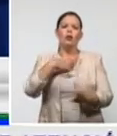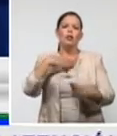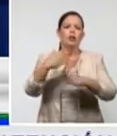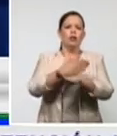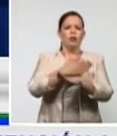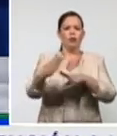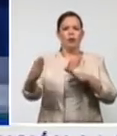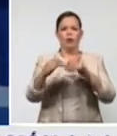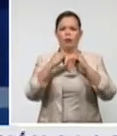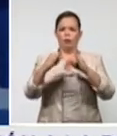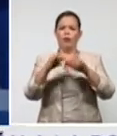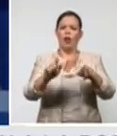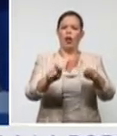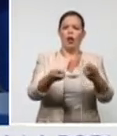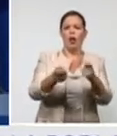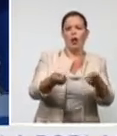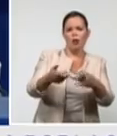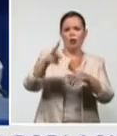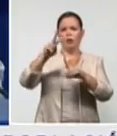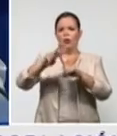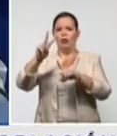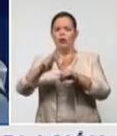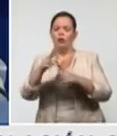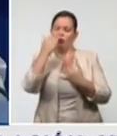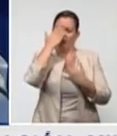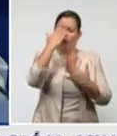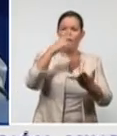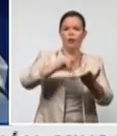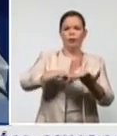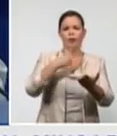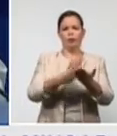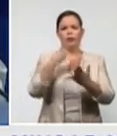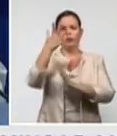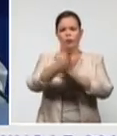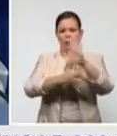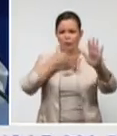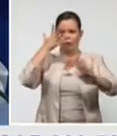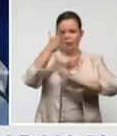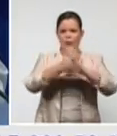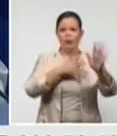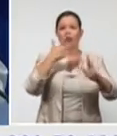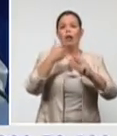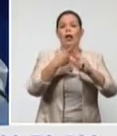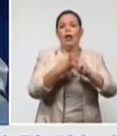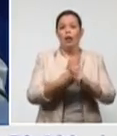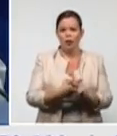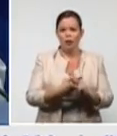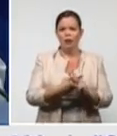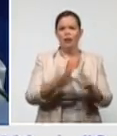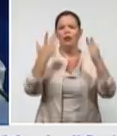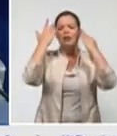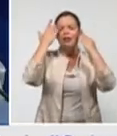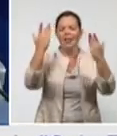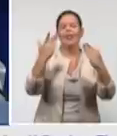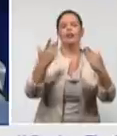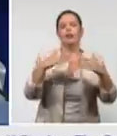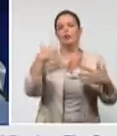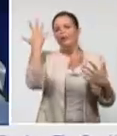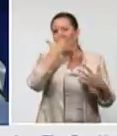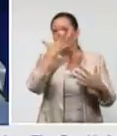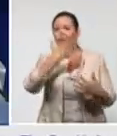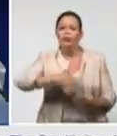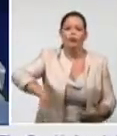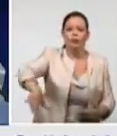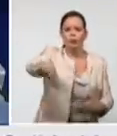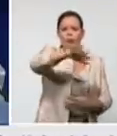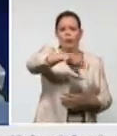la radio, a la intérprete del lenguaje de señas y sobre todo, lo más importante, a todas las personas que siguen la